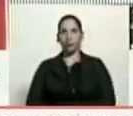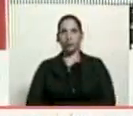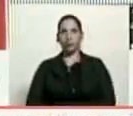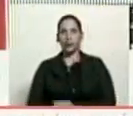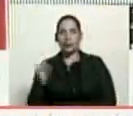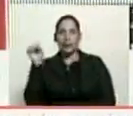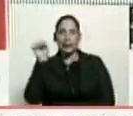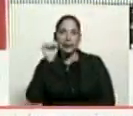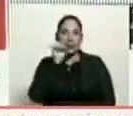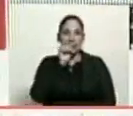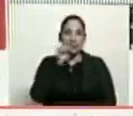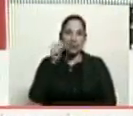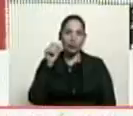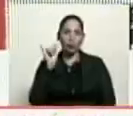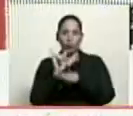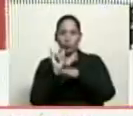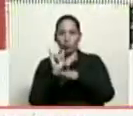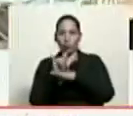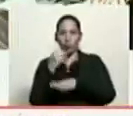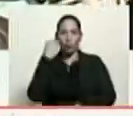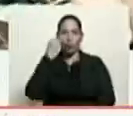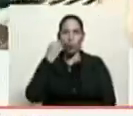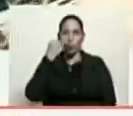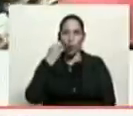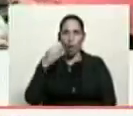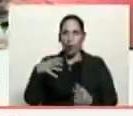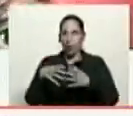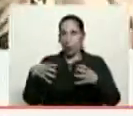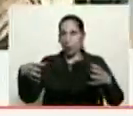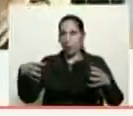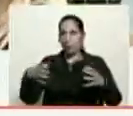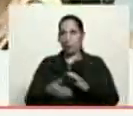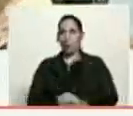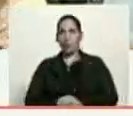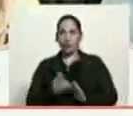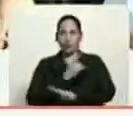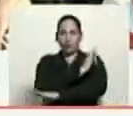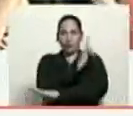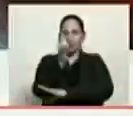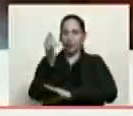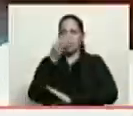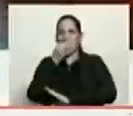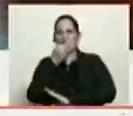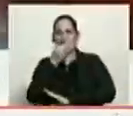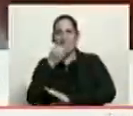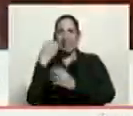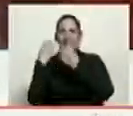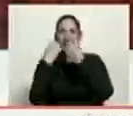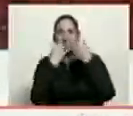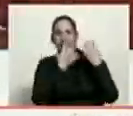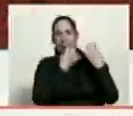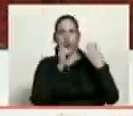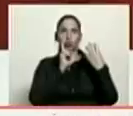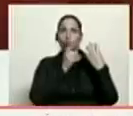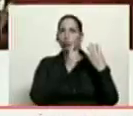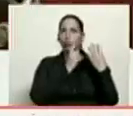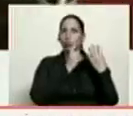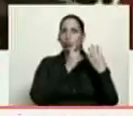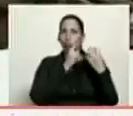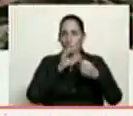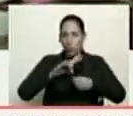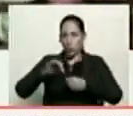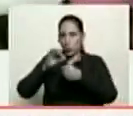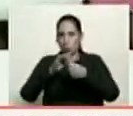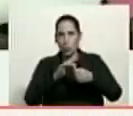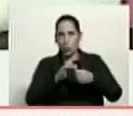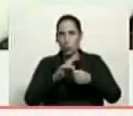Zanahoria de Sucre, zanahoria, tomate, auyama, celery, perejil, maíz iria. Hay un maíz que se llama, que se cultiva mucho en Oriente, que se llama